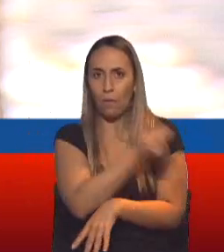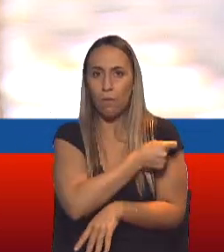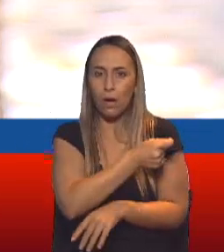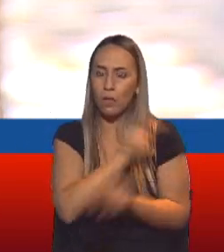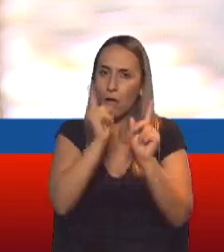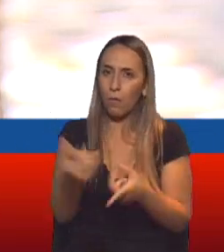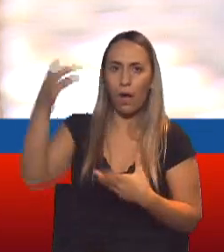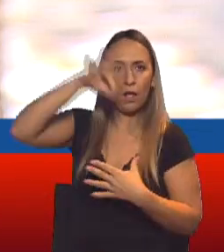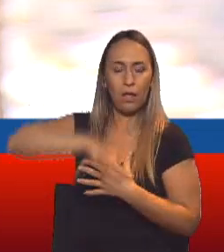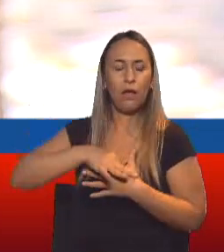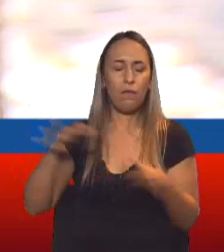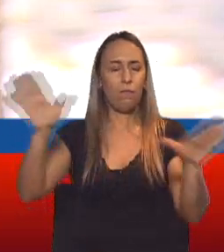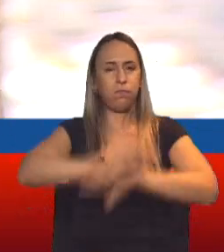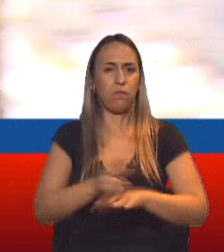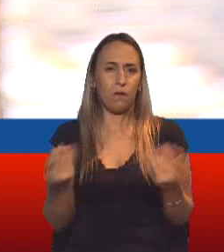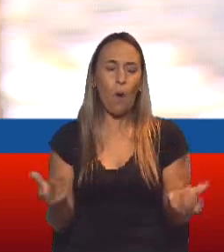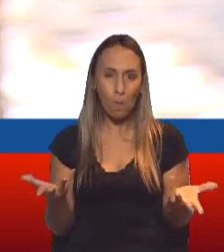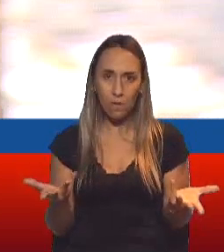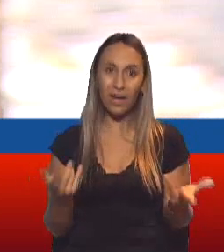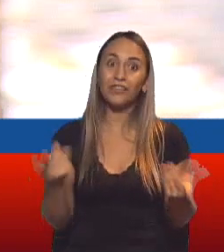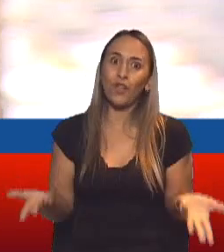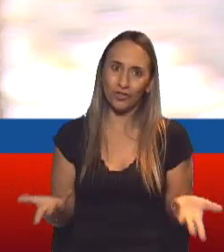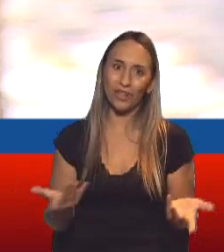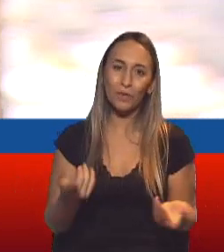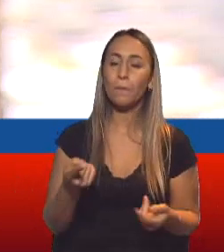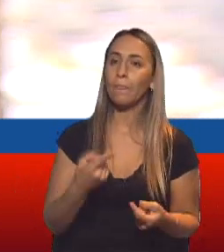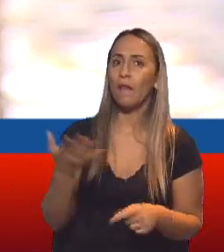e igual enfermando. Entonces, quizás las creencias en torno a